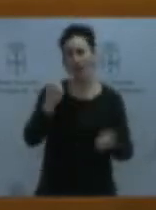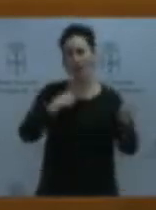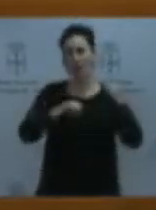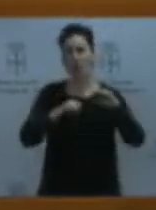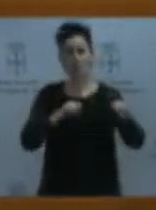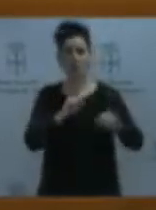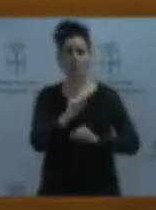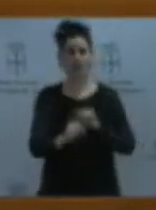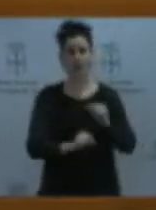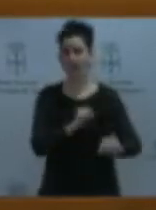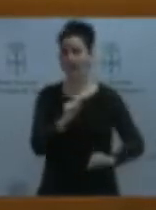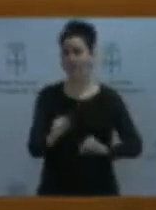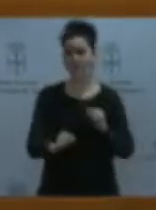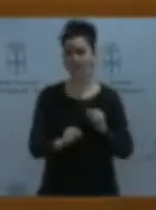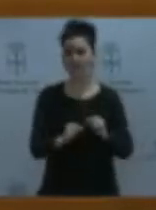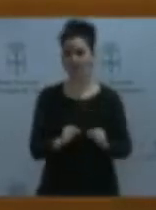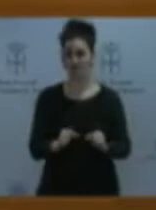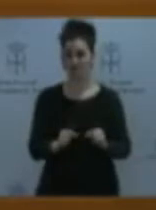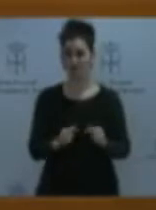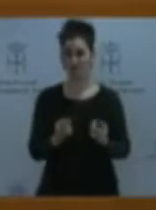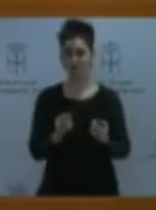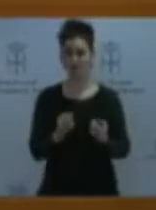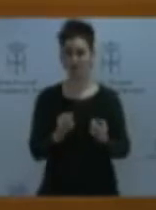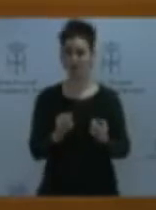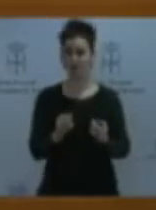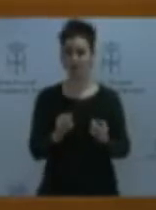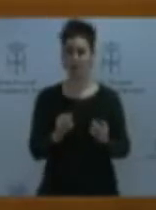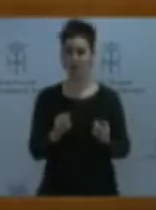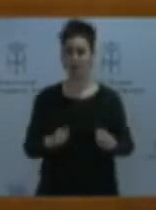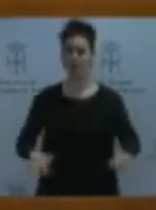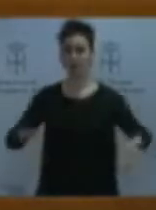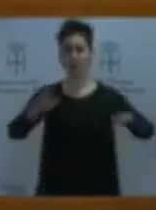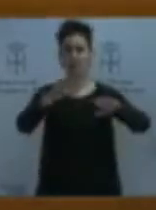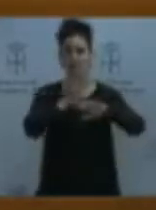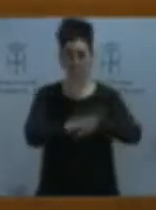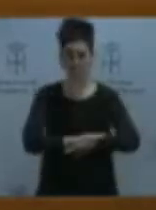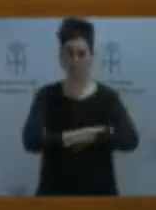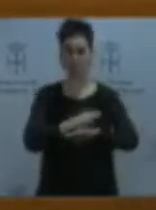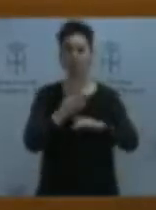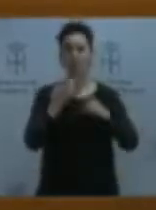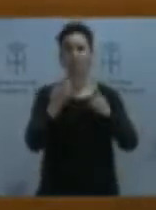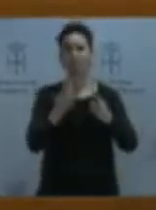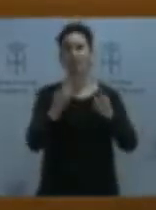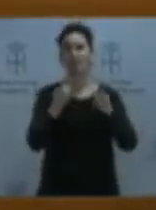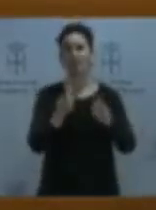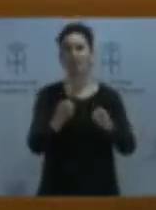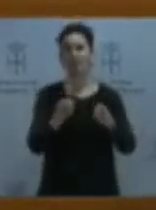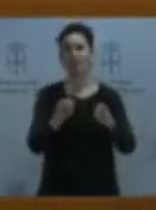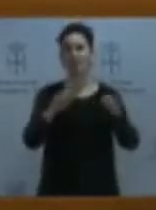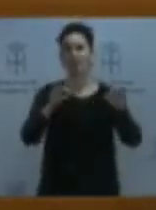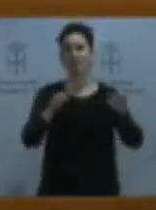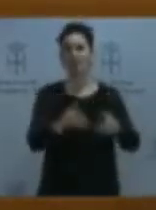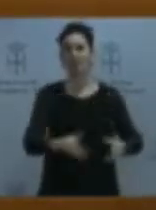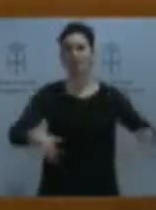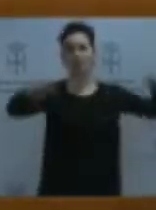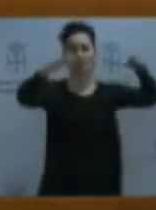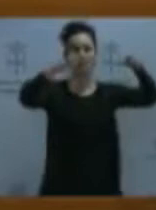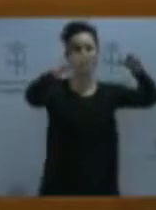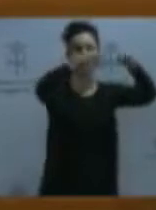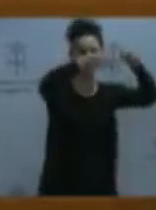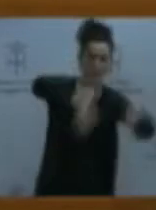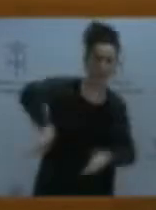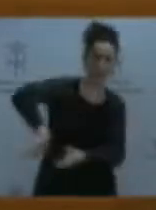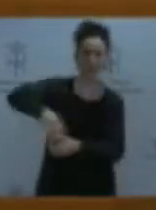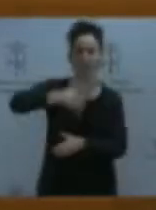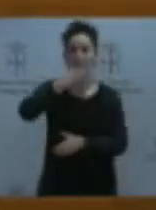de actuaciones nocturnas, requiere de que no se retiren los nidos si se están destruyendo, etcétera. Bueno, también encontramos que no